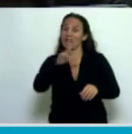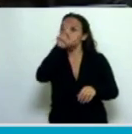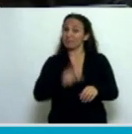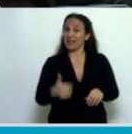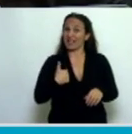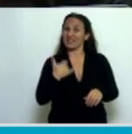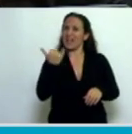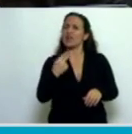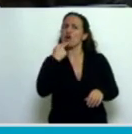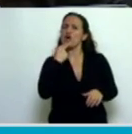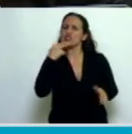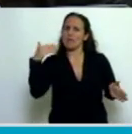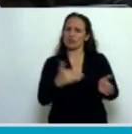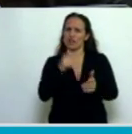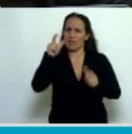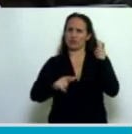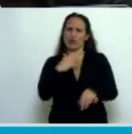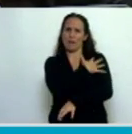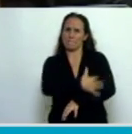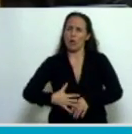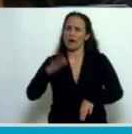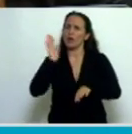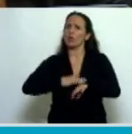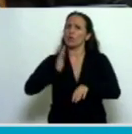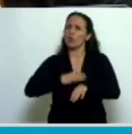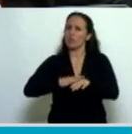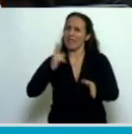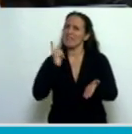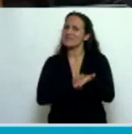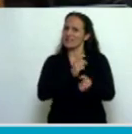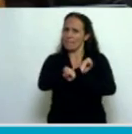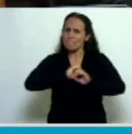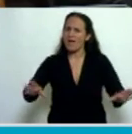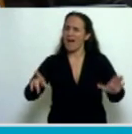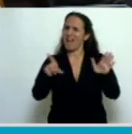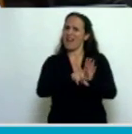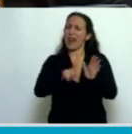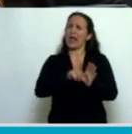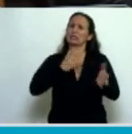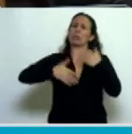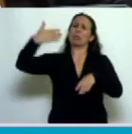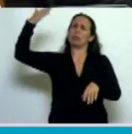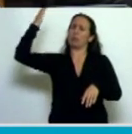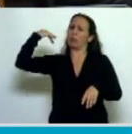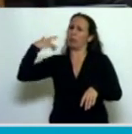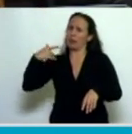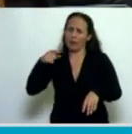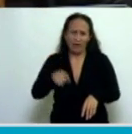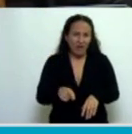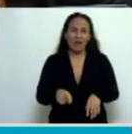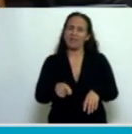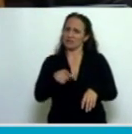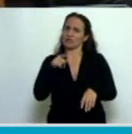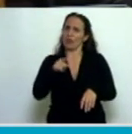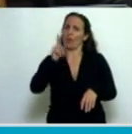Argentina, por las malas decisiones y algunas leyes retrógradas que han atentado contra la atracción